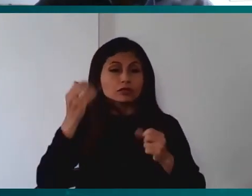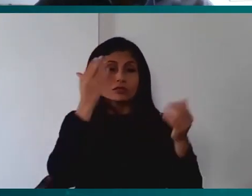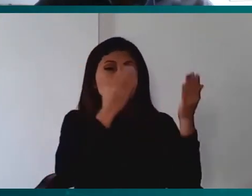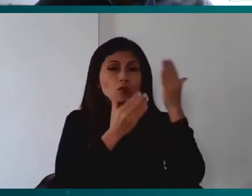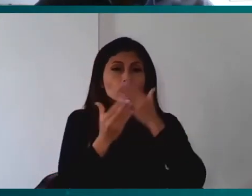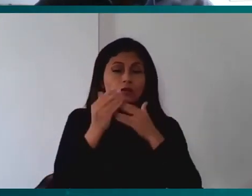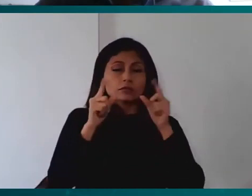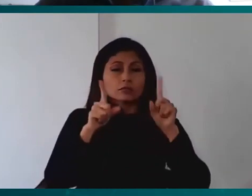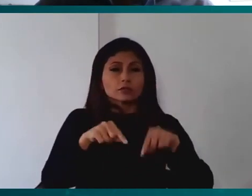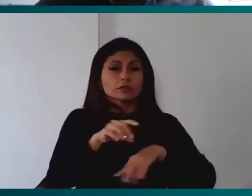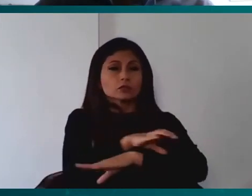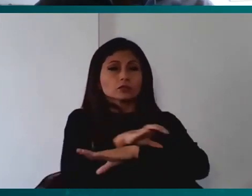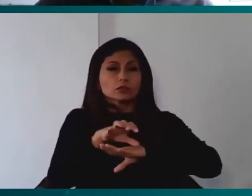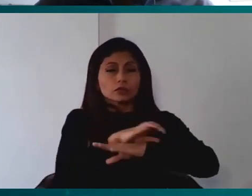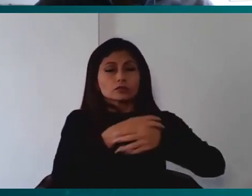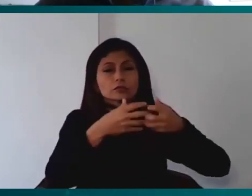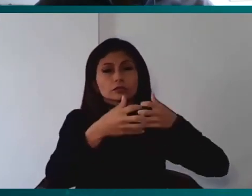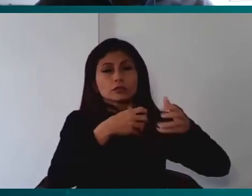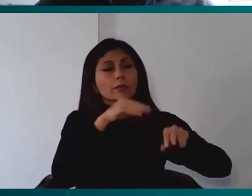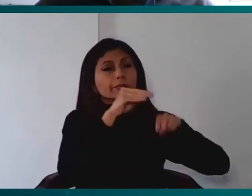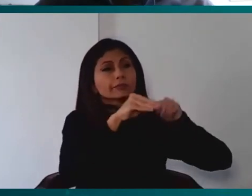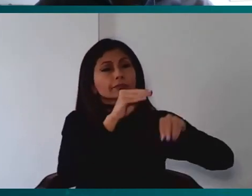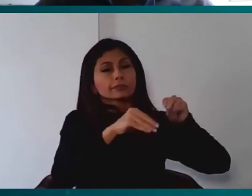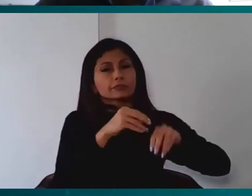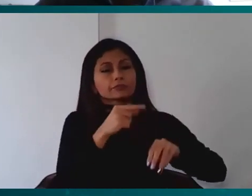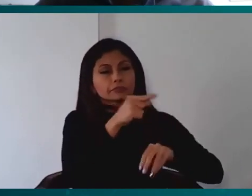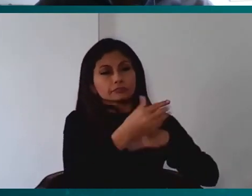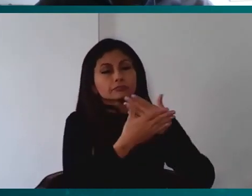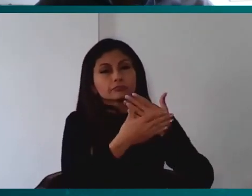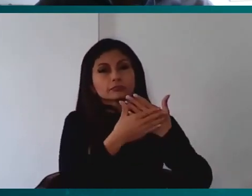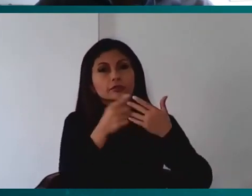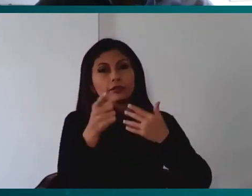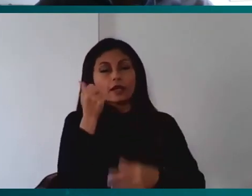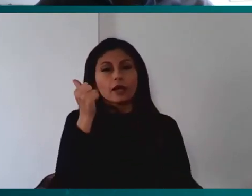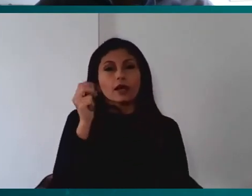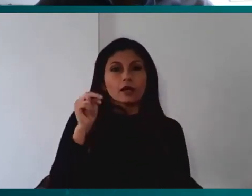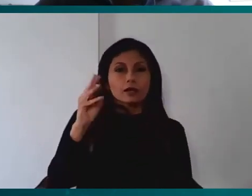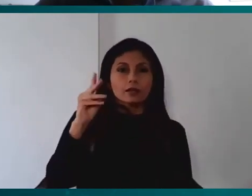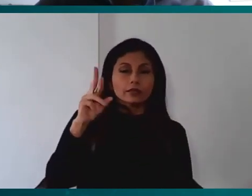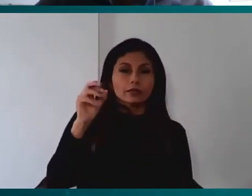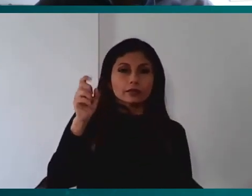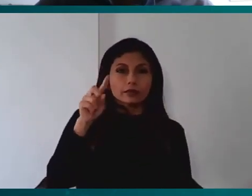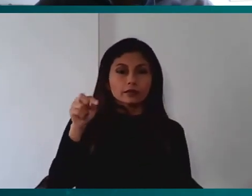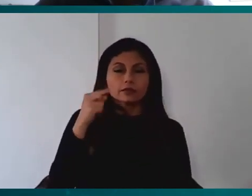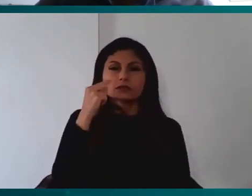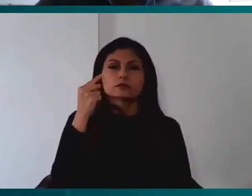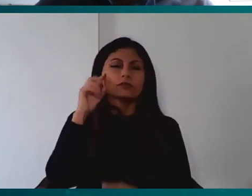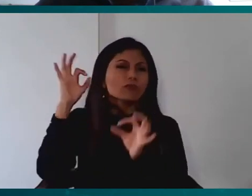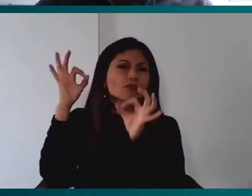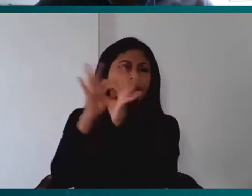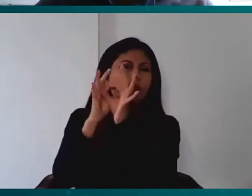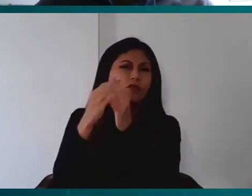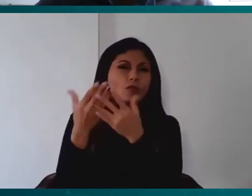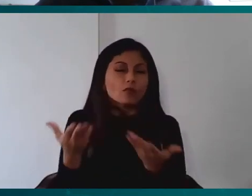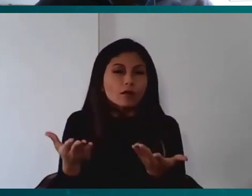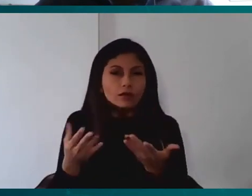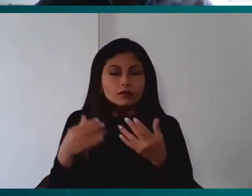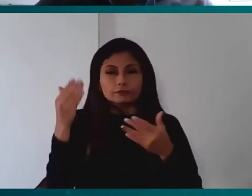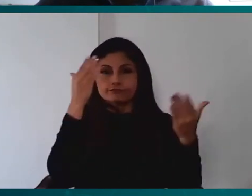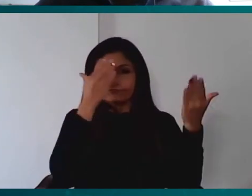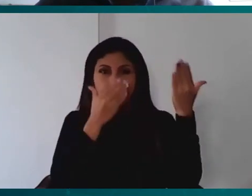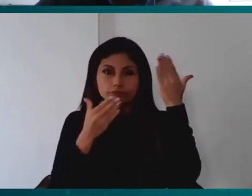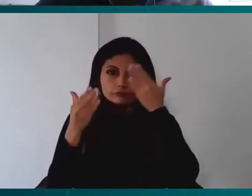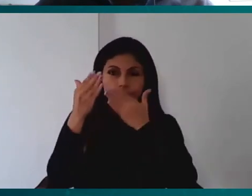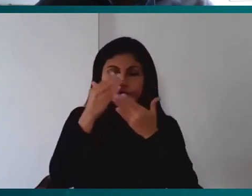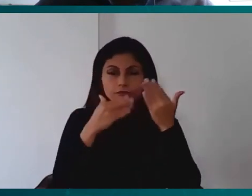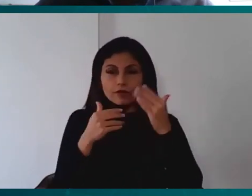del Digital Twin. Aquí Andrés se enfocó un poco en la parte de simulación, pero el Digital Twin es un